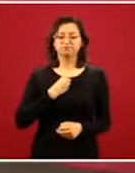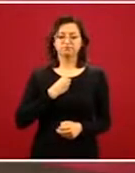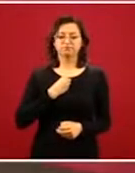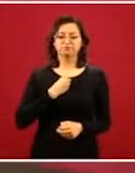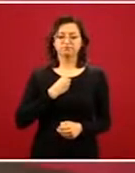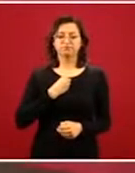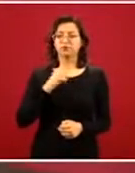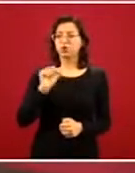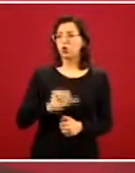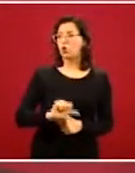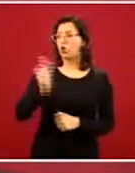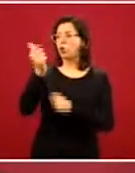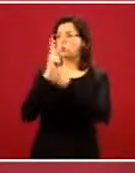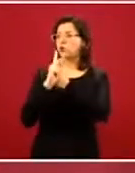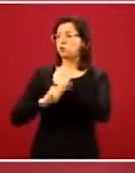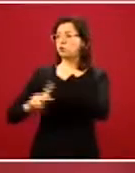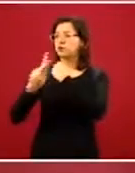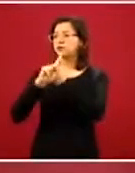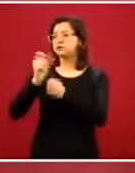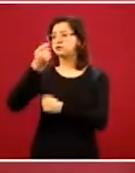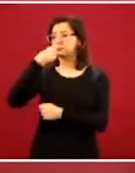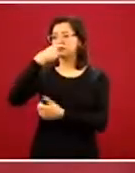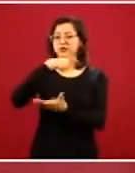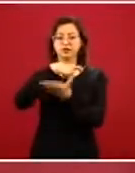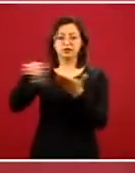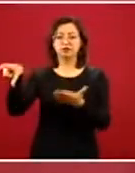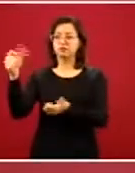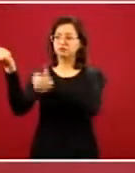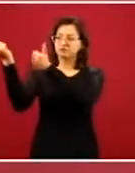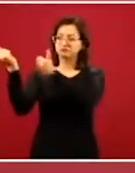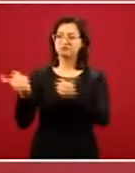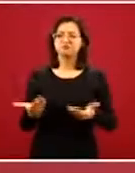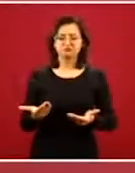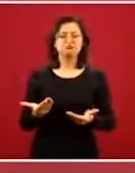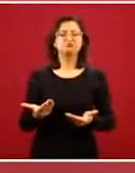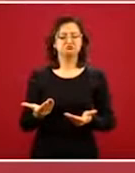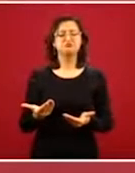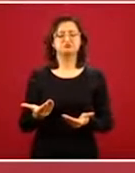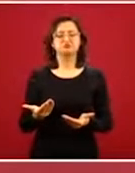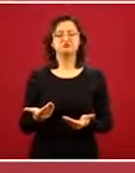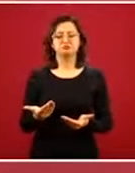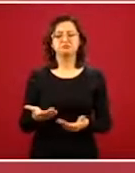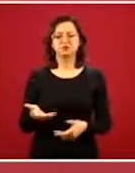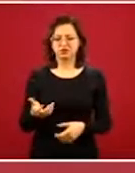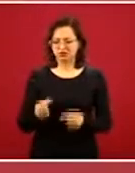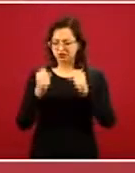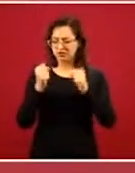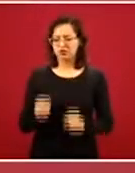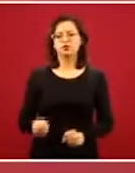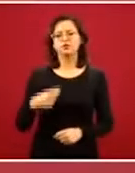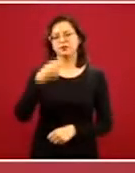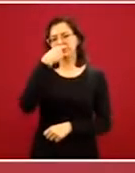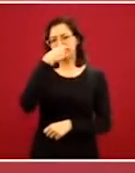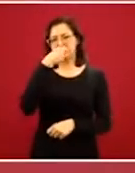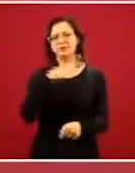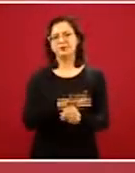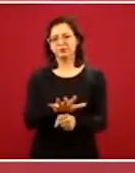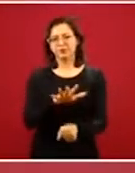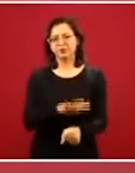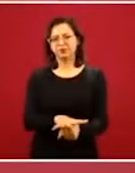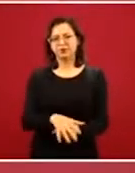en otros países, se va a garantizar el abasto. Y